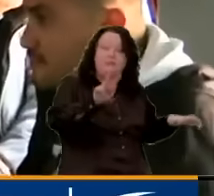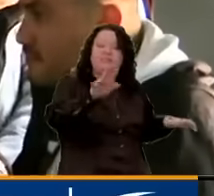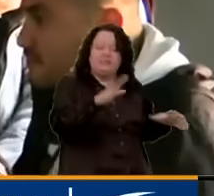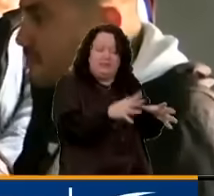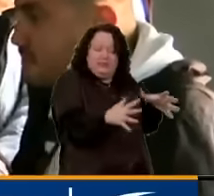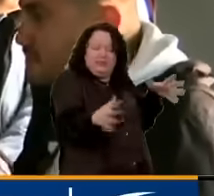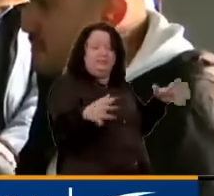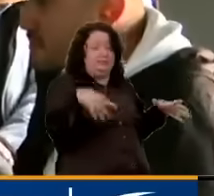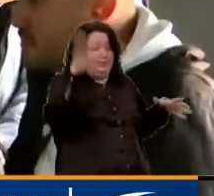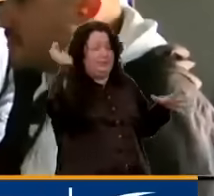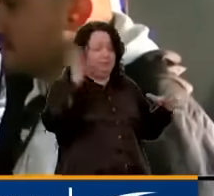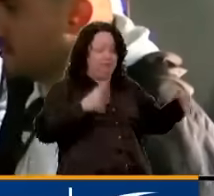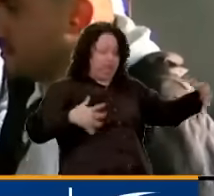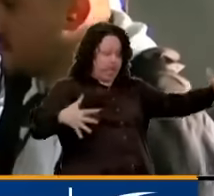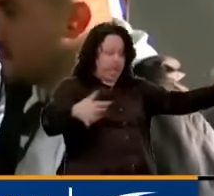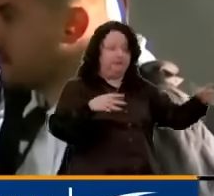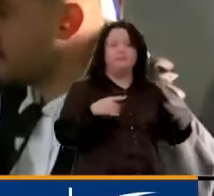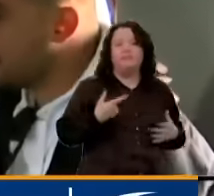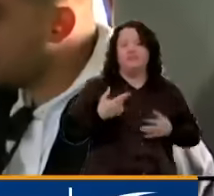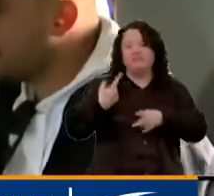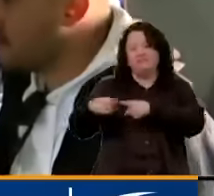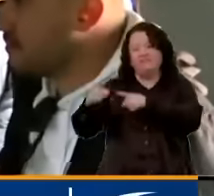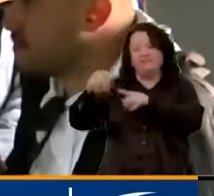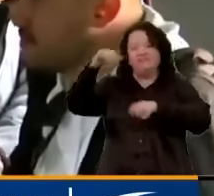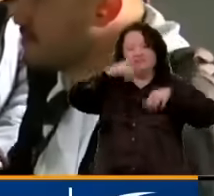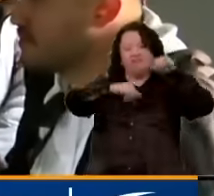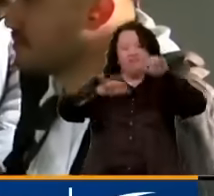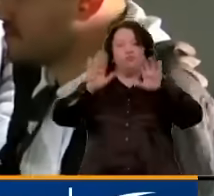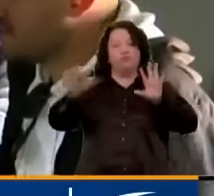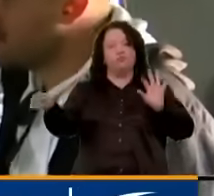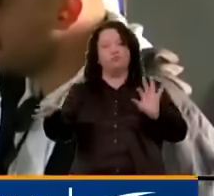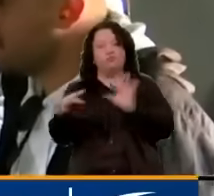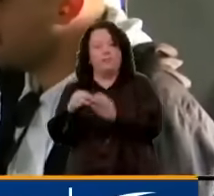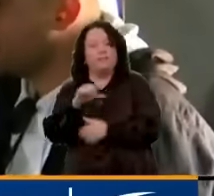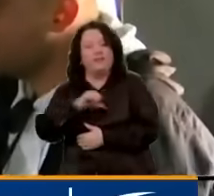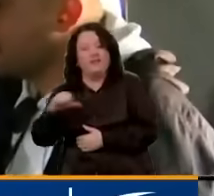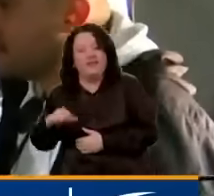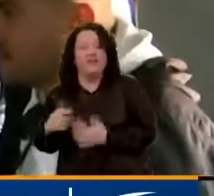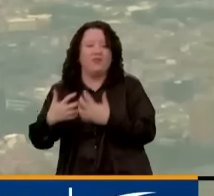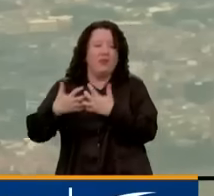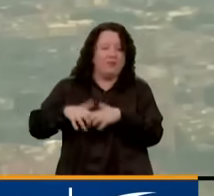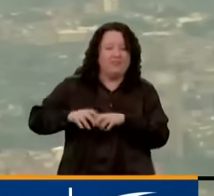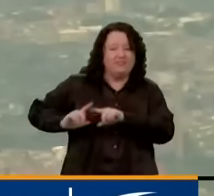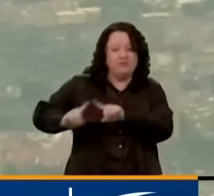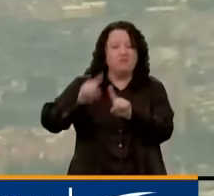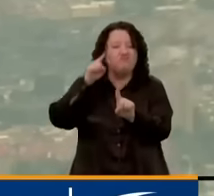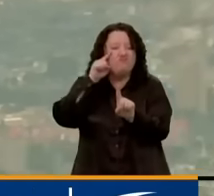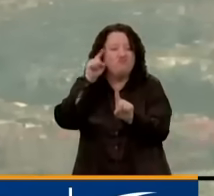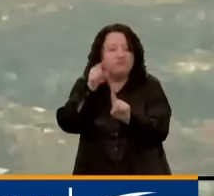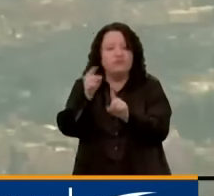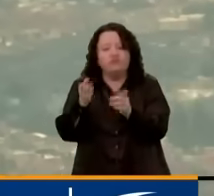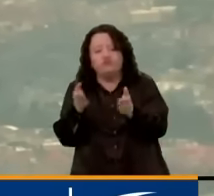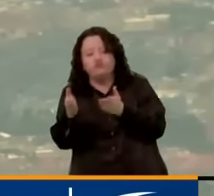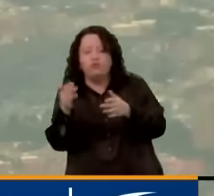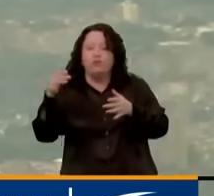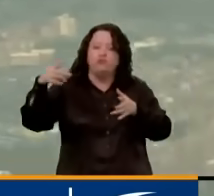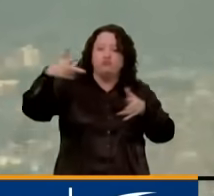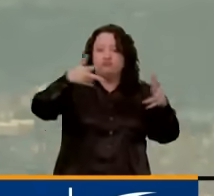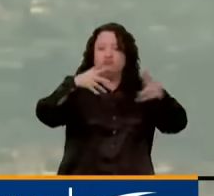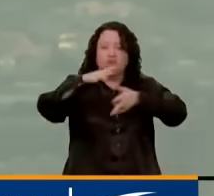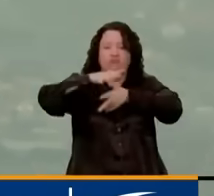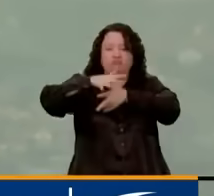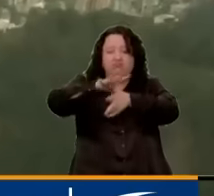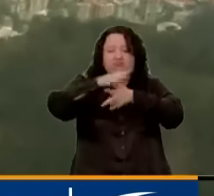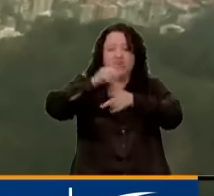a esta hora las diferentes aeronaves de este sector privado, de las empresas que se dedican al servicio aéreo de